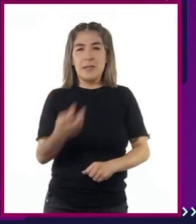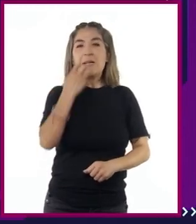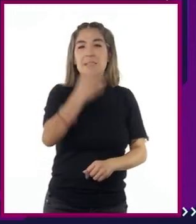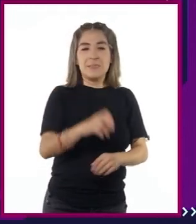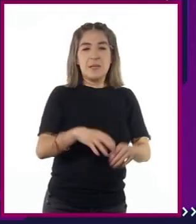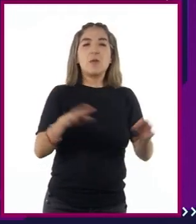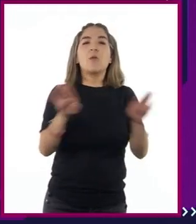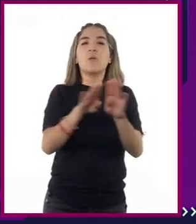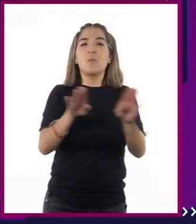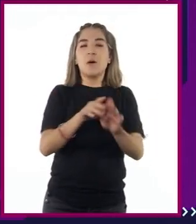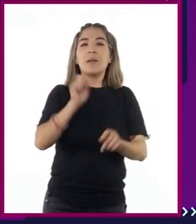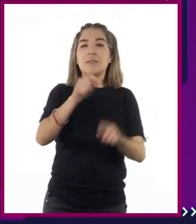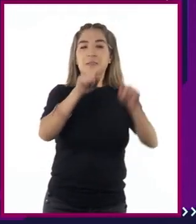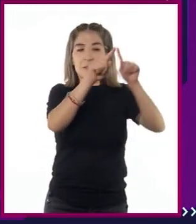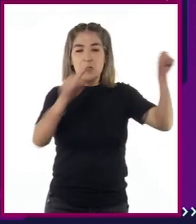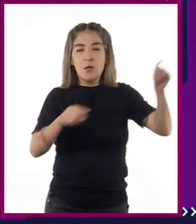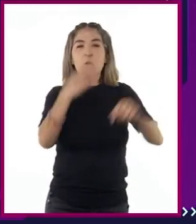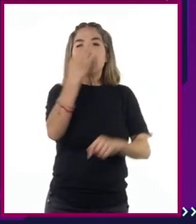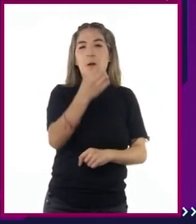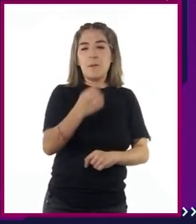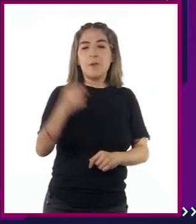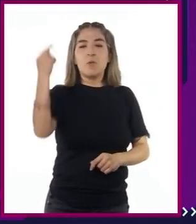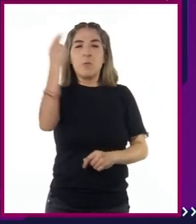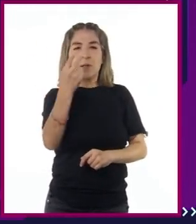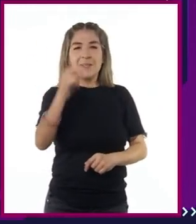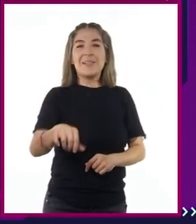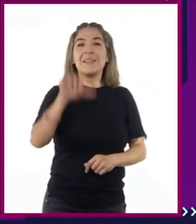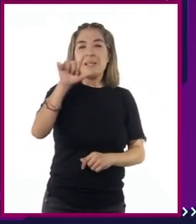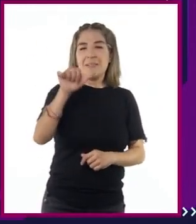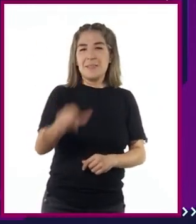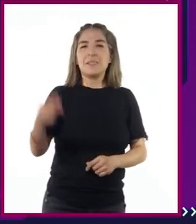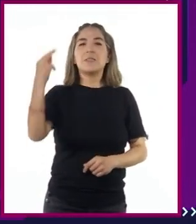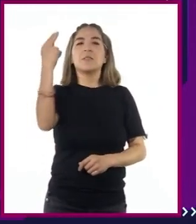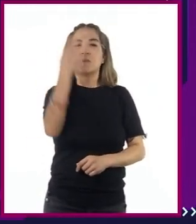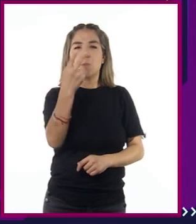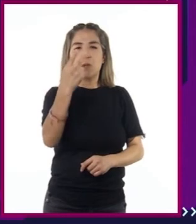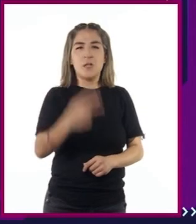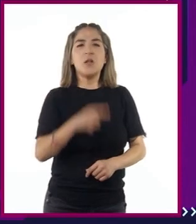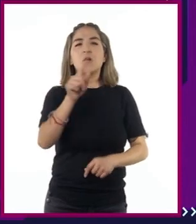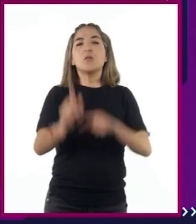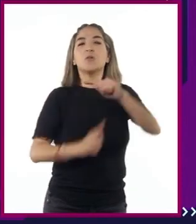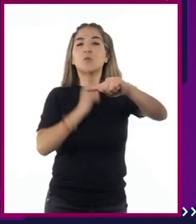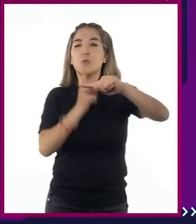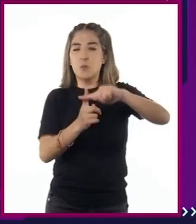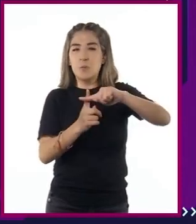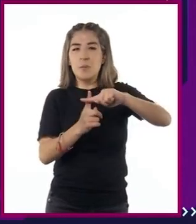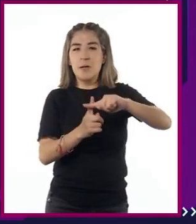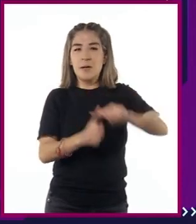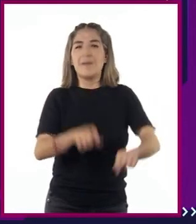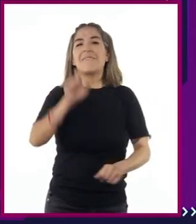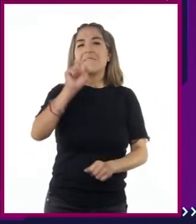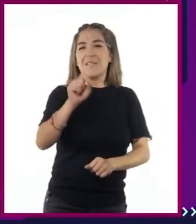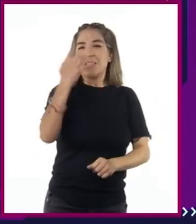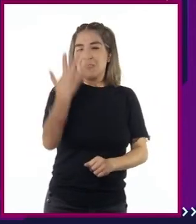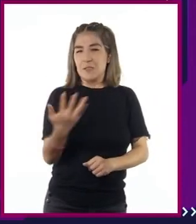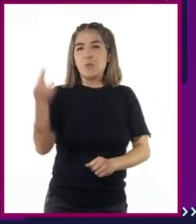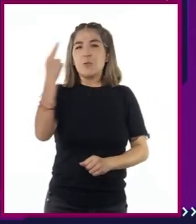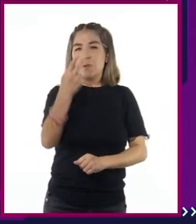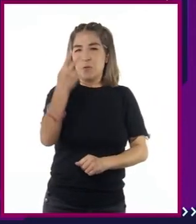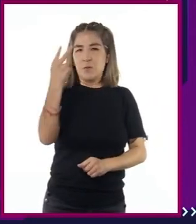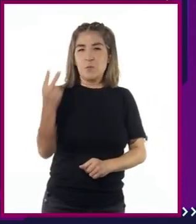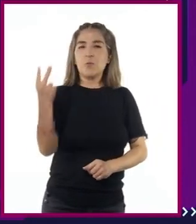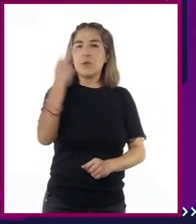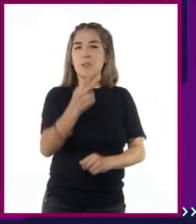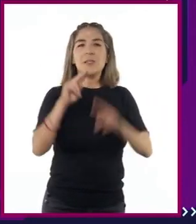9 unidades cuadradas y 16 unidades cuadradas, que sumadas dan 25 unidades